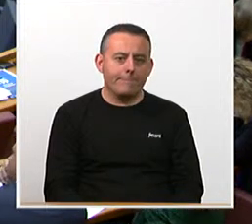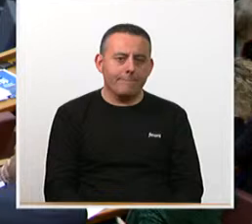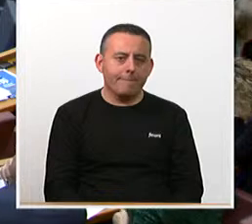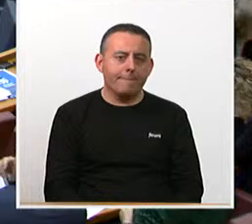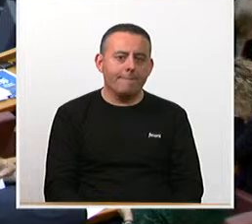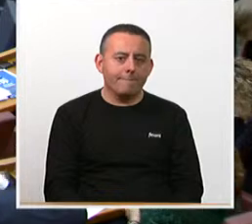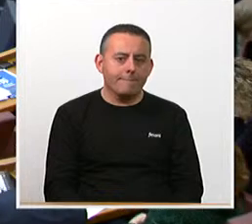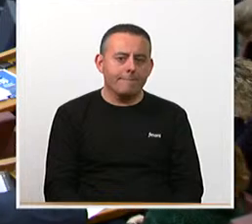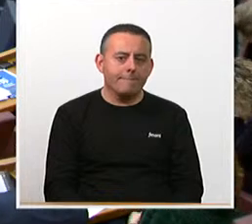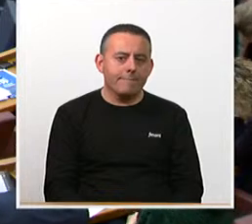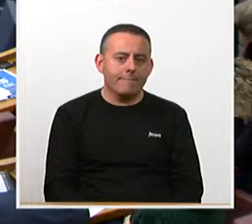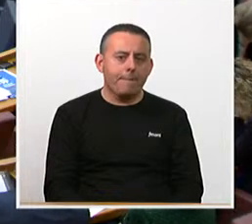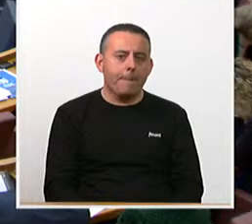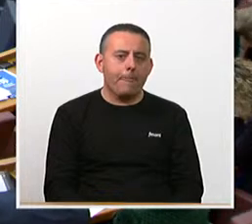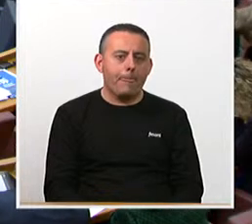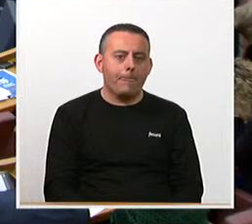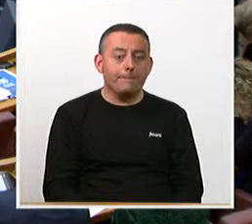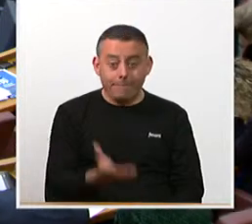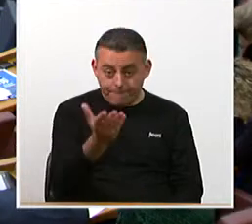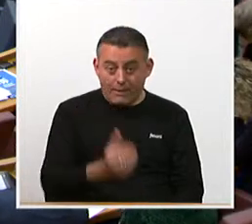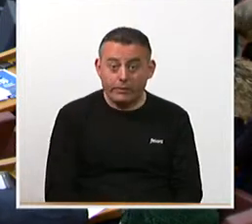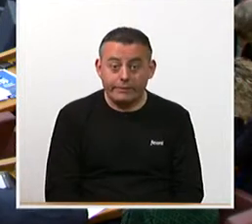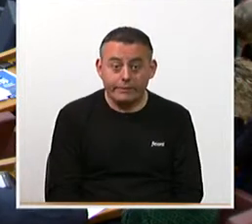pesca cuando